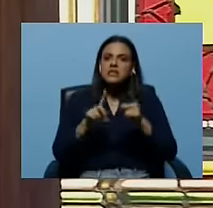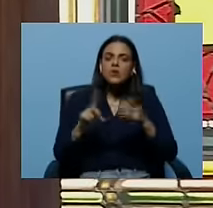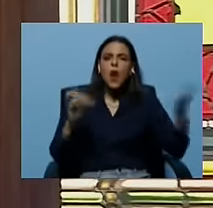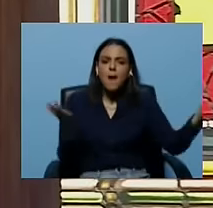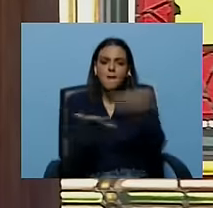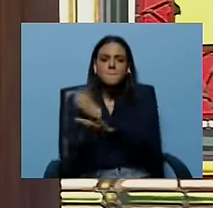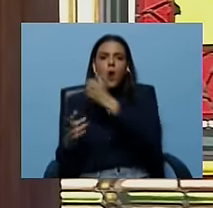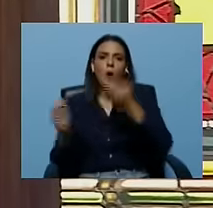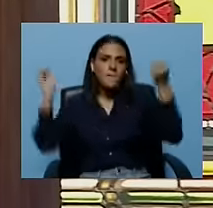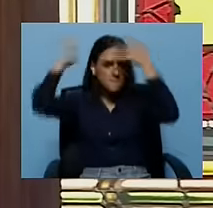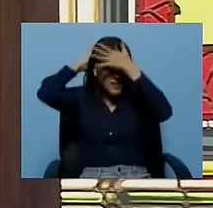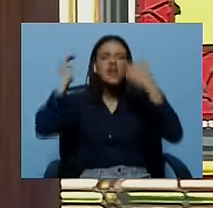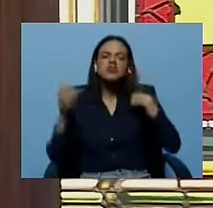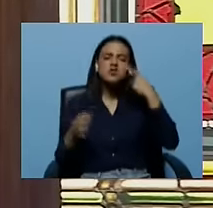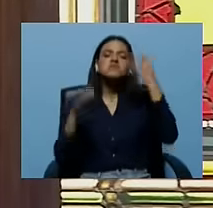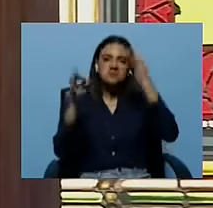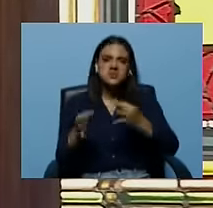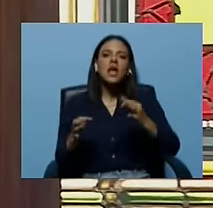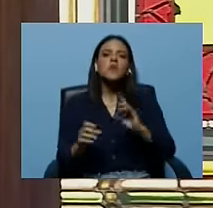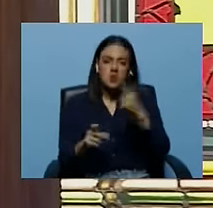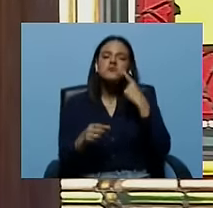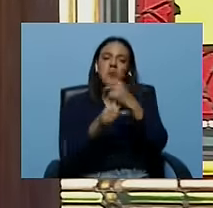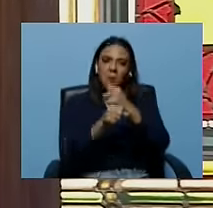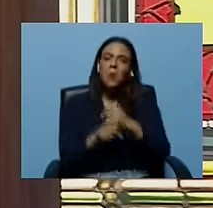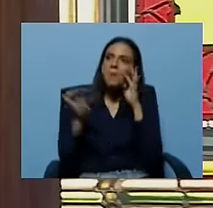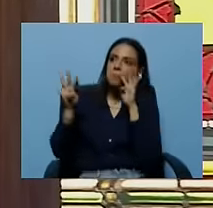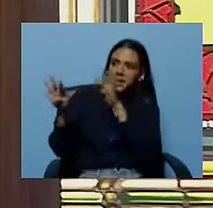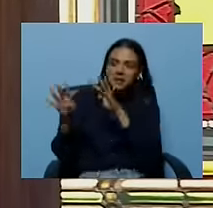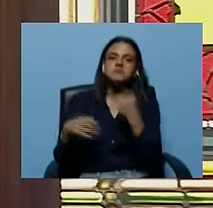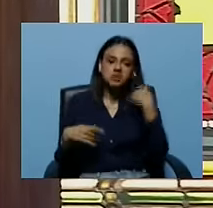que tarde, estoy seguro, más que seguro estoy.